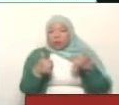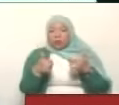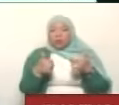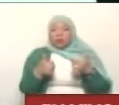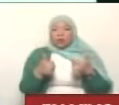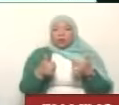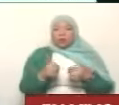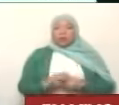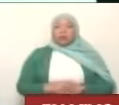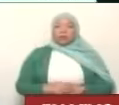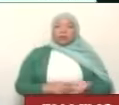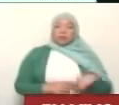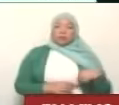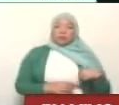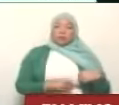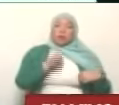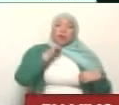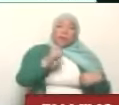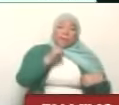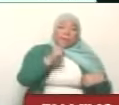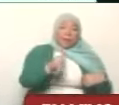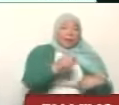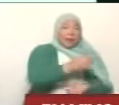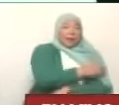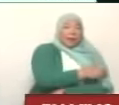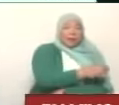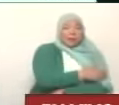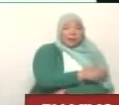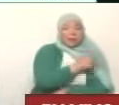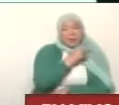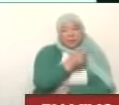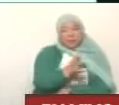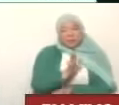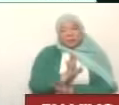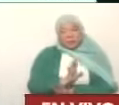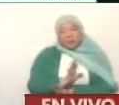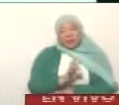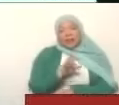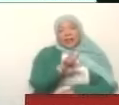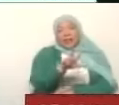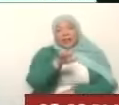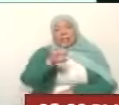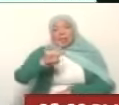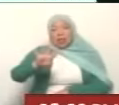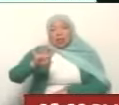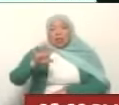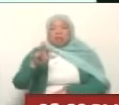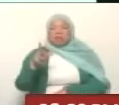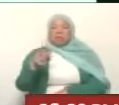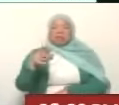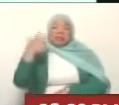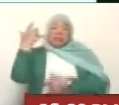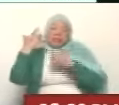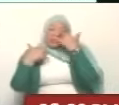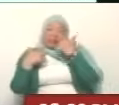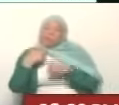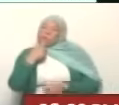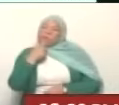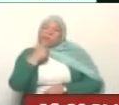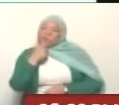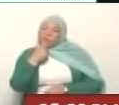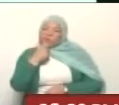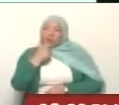Uno más pataruco que otro. ¿Ah? Y 34 niní. Entonces yo le